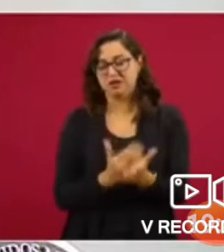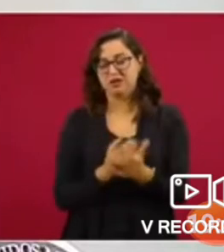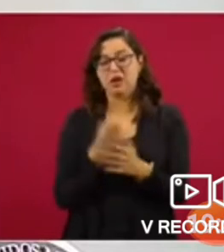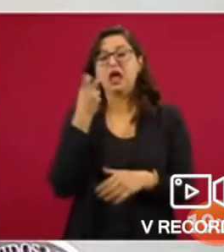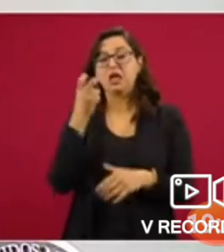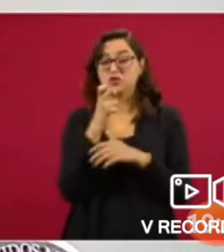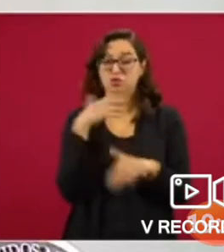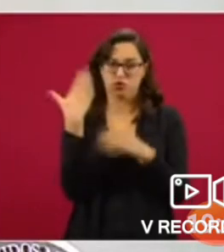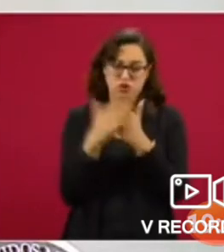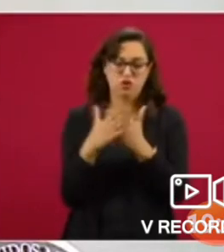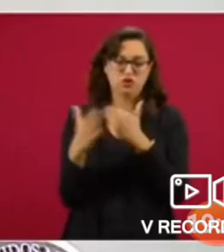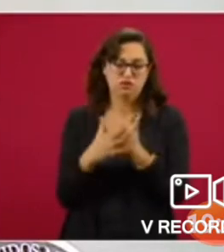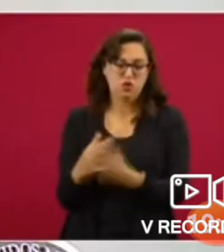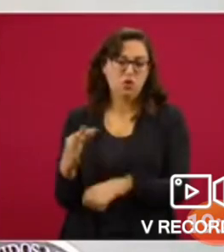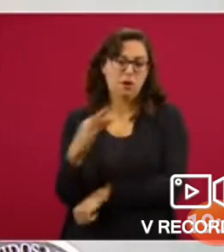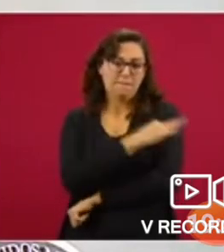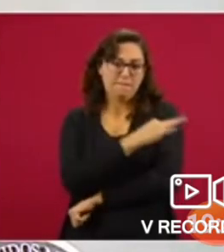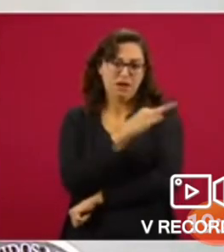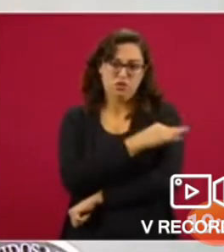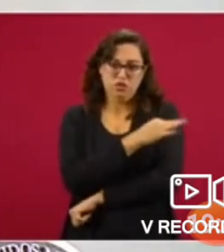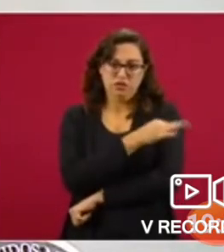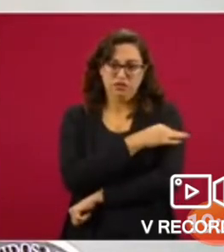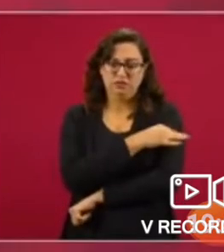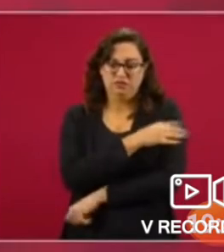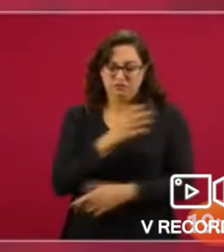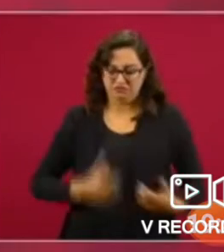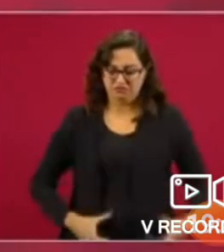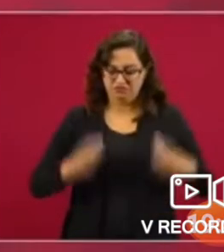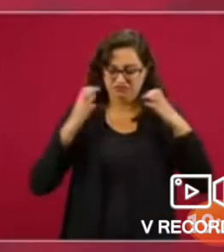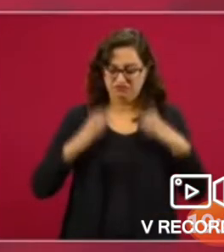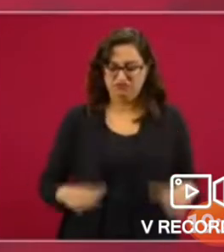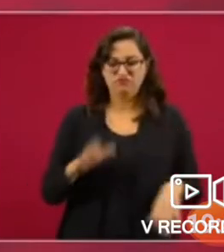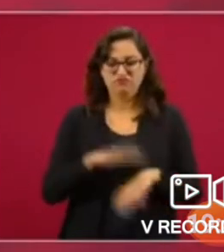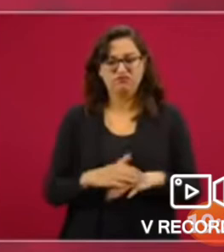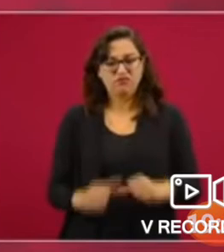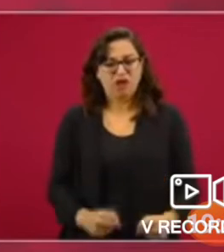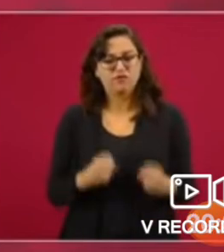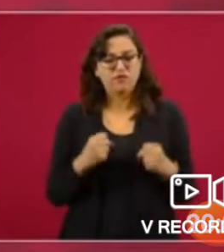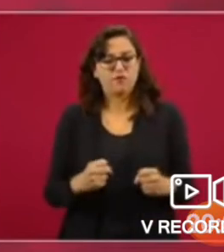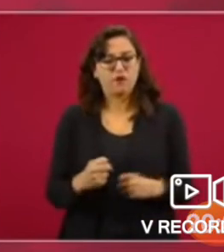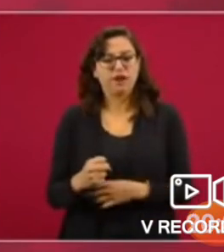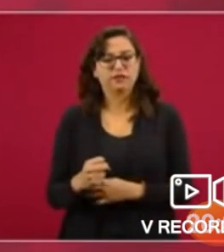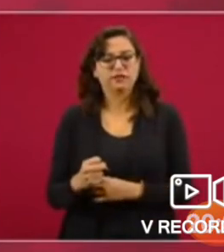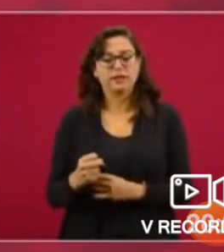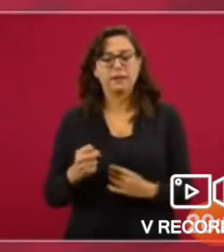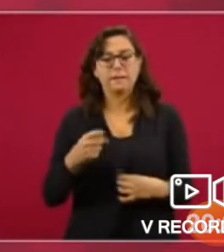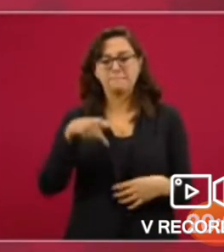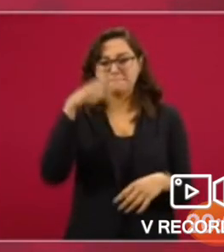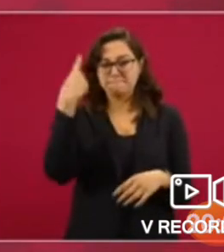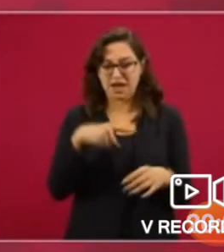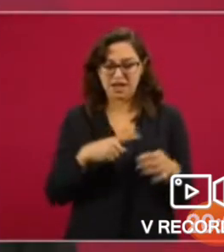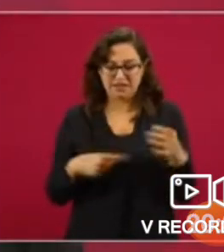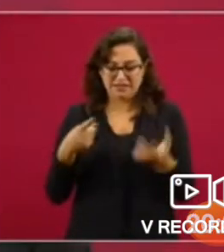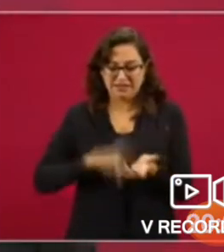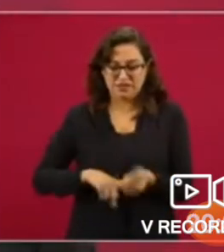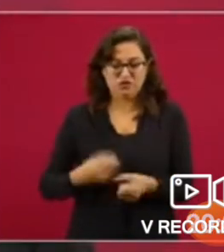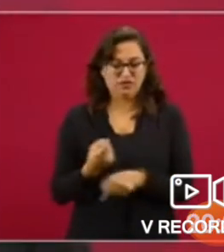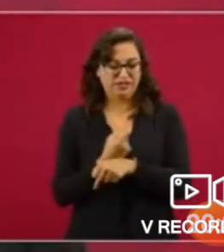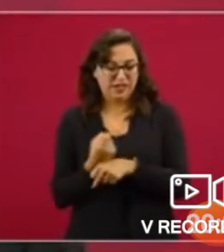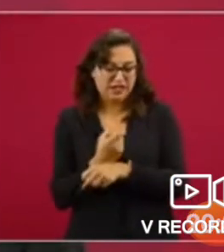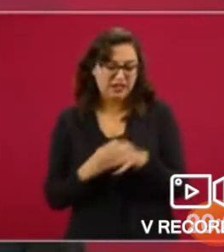existan vacunas, que las personas tengan resistencia biológica, anticuerpos, respuesta celular que